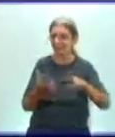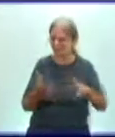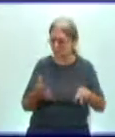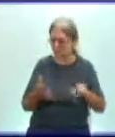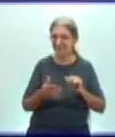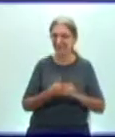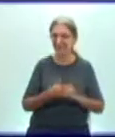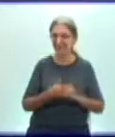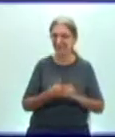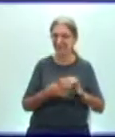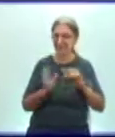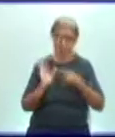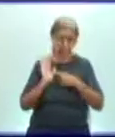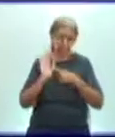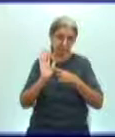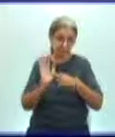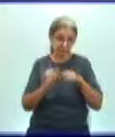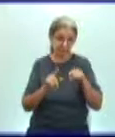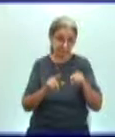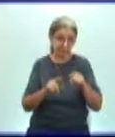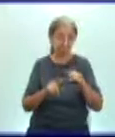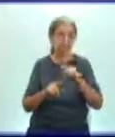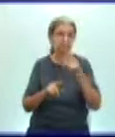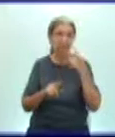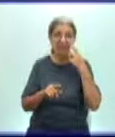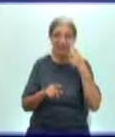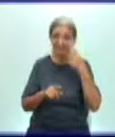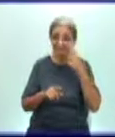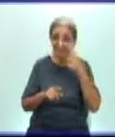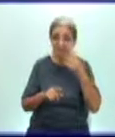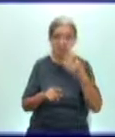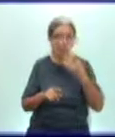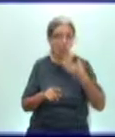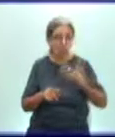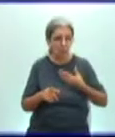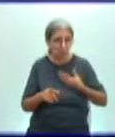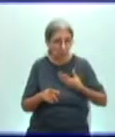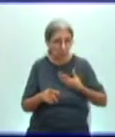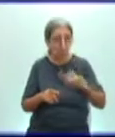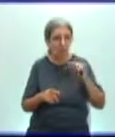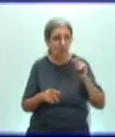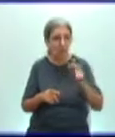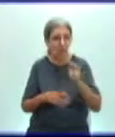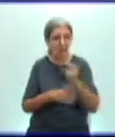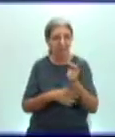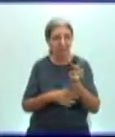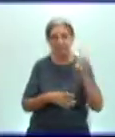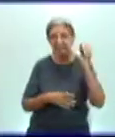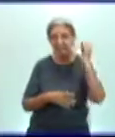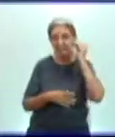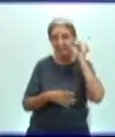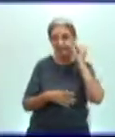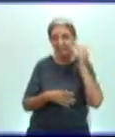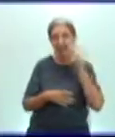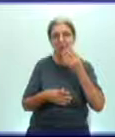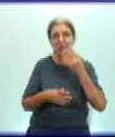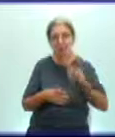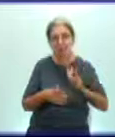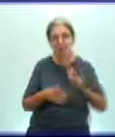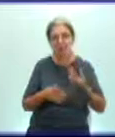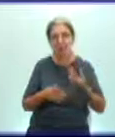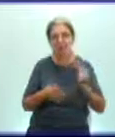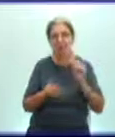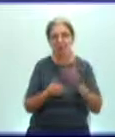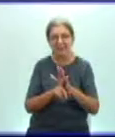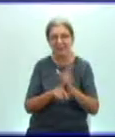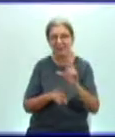mostrarle brevemente, porque usted debe ir viendo cómo proceder para la lectura de estos cuentos. Voy a mostrarle cómo comienza este